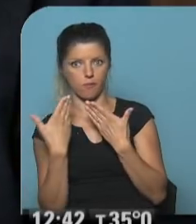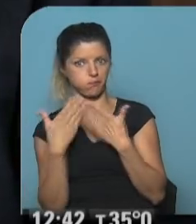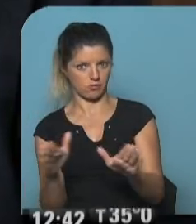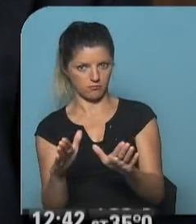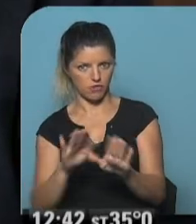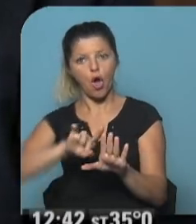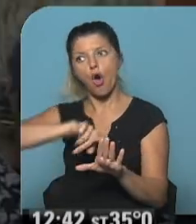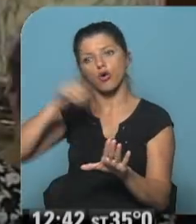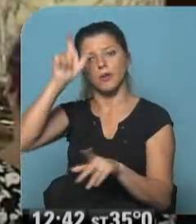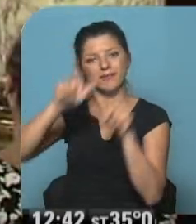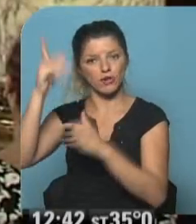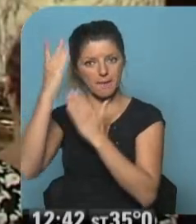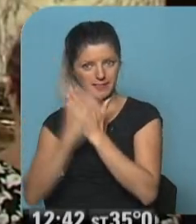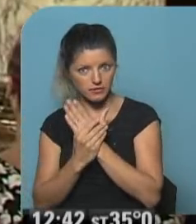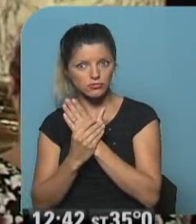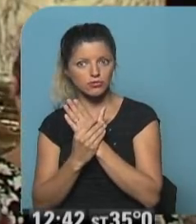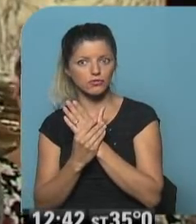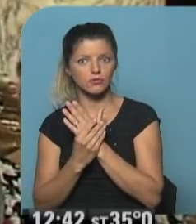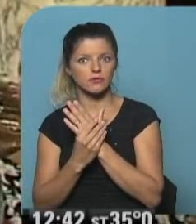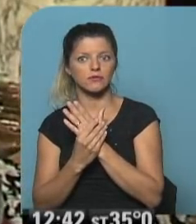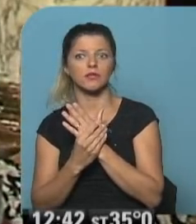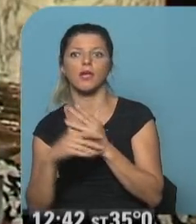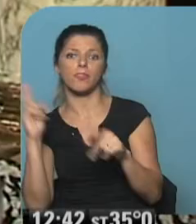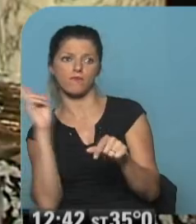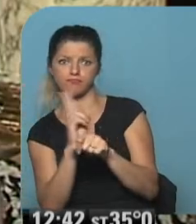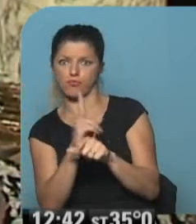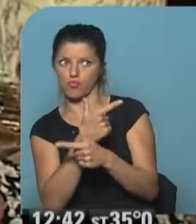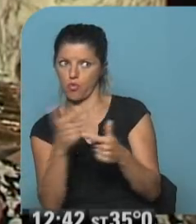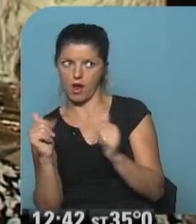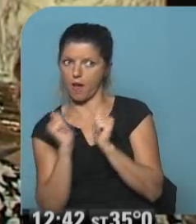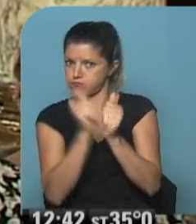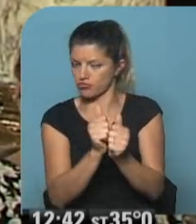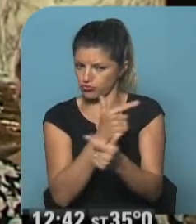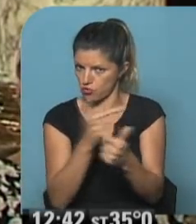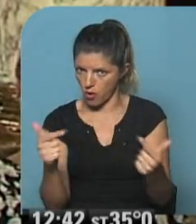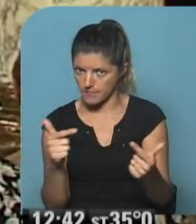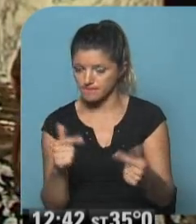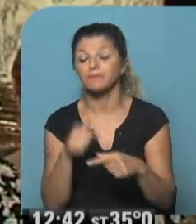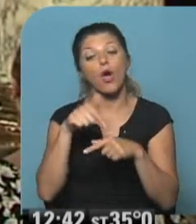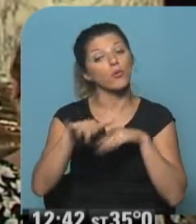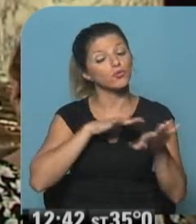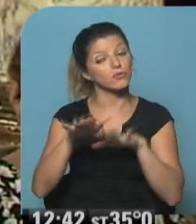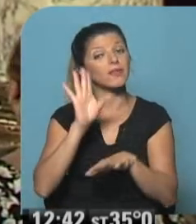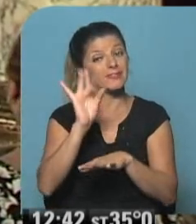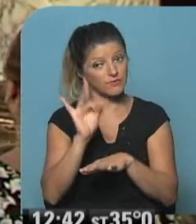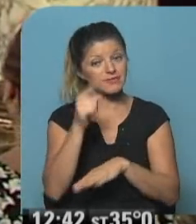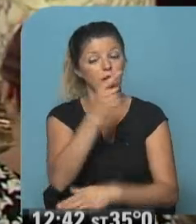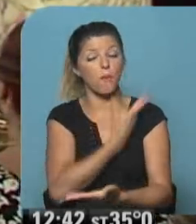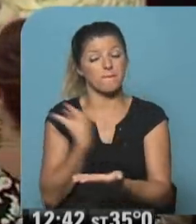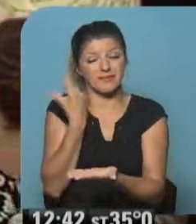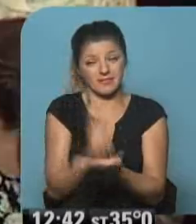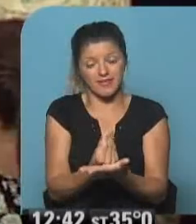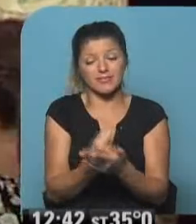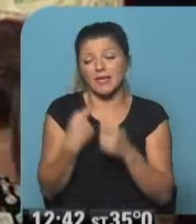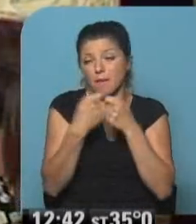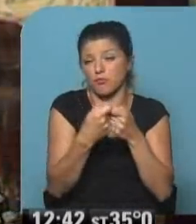otros integrantes del gabinete evitaron salir a defenderlo. Un escenario muy peligroso para el debilitado jefe de Estado, quien